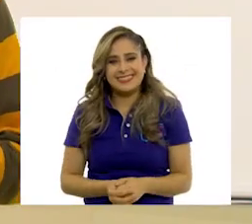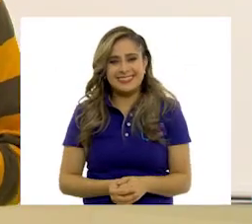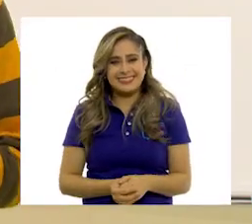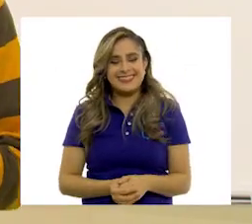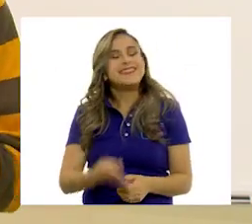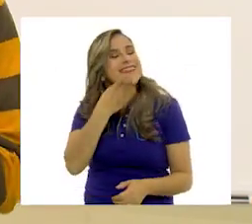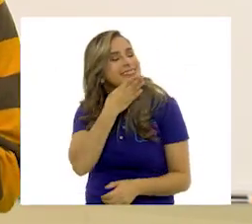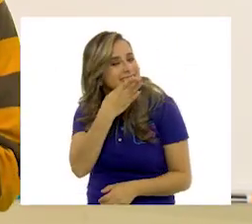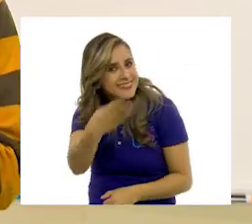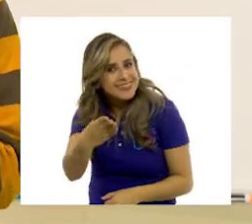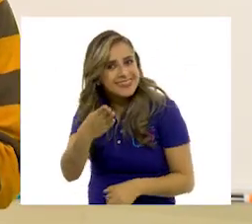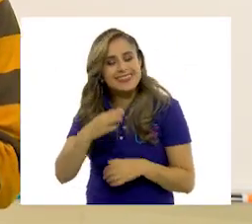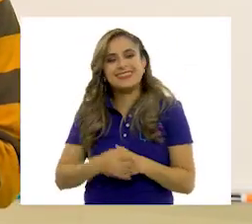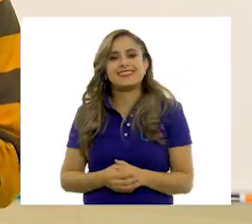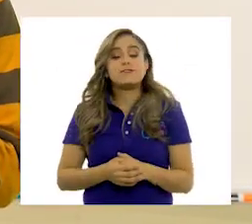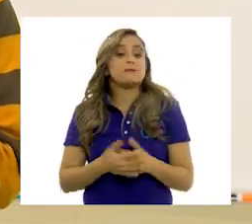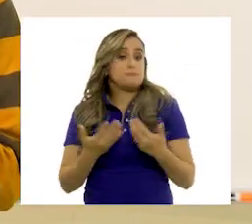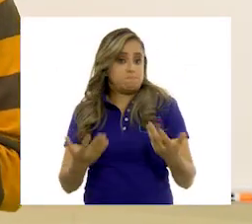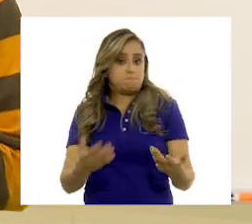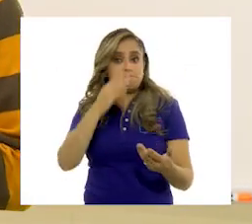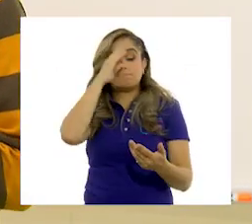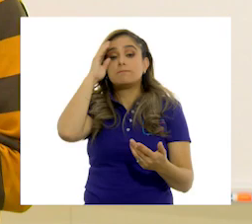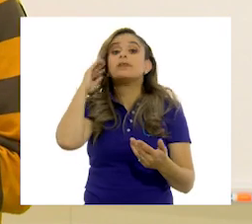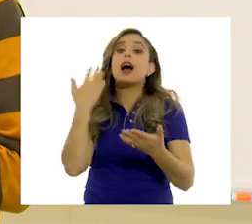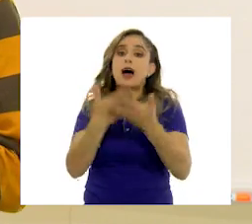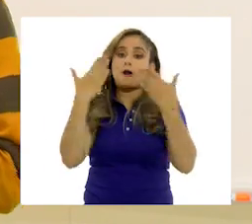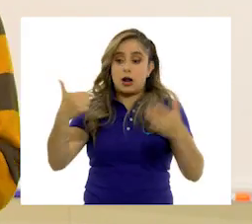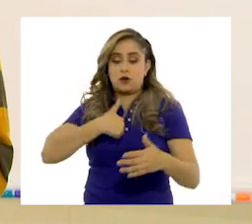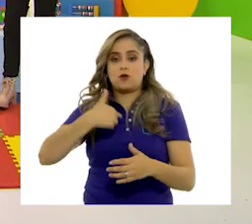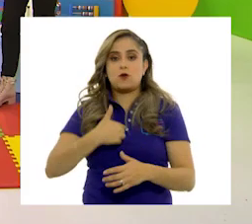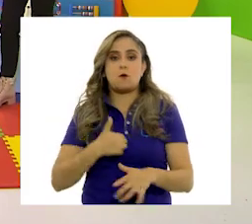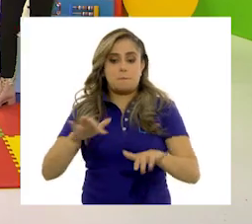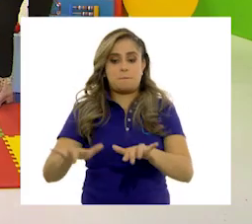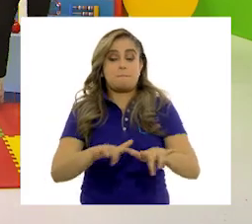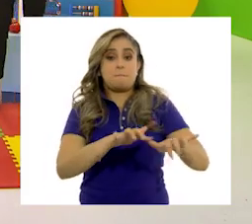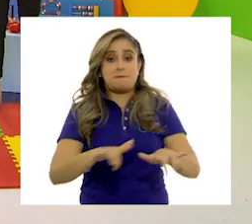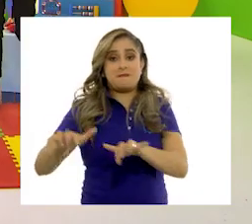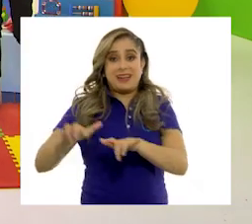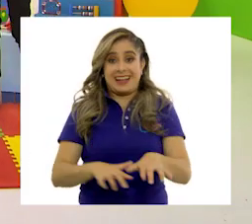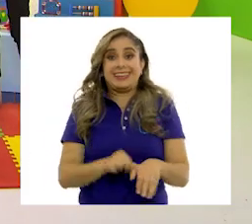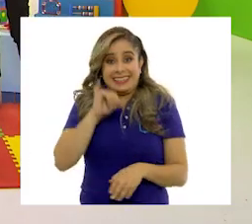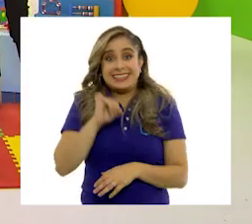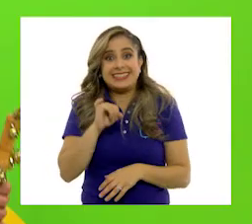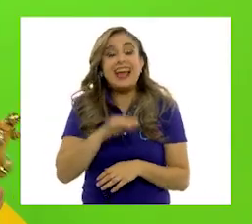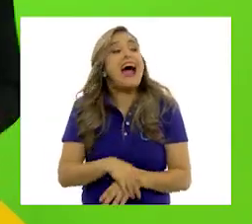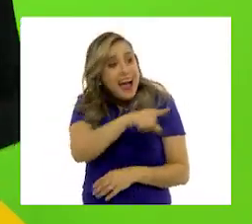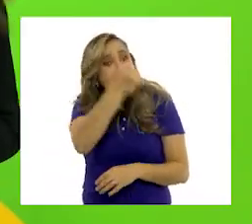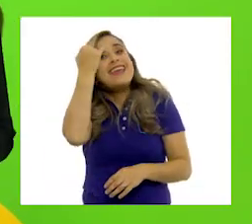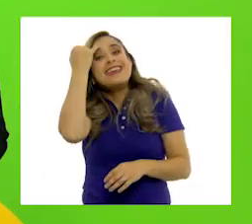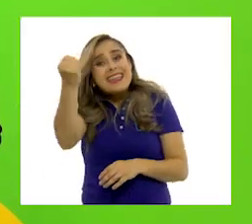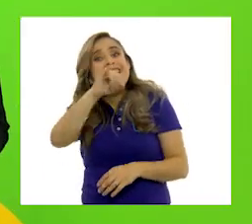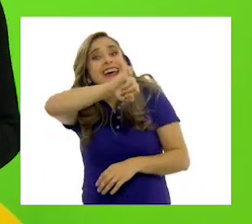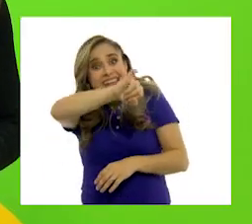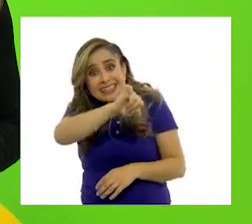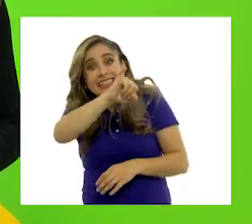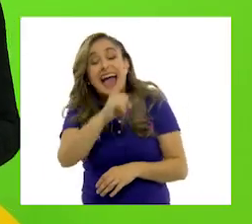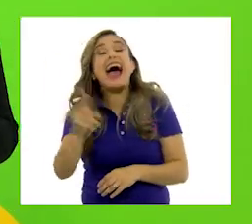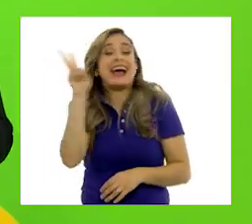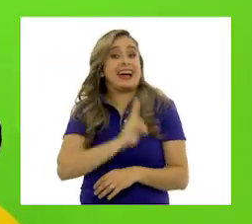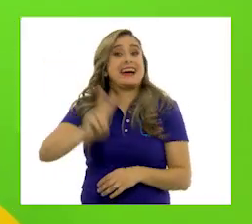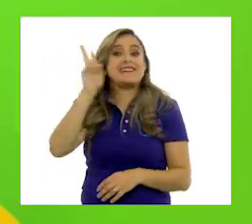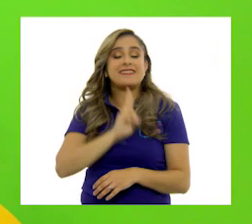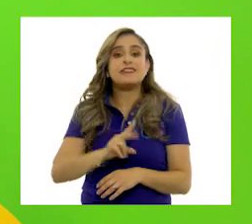Muy bien, ¿qué les parece si ahora yo las acompaño con el piano? ¡Sí! ¡Qué gran idea! Vamos a